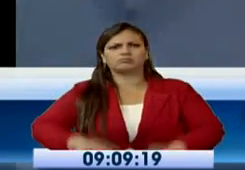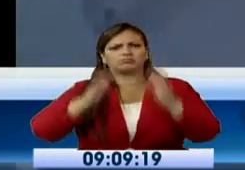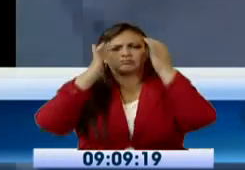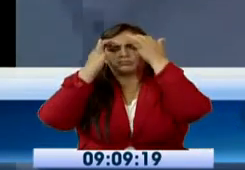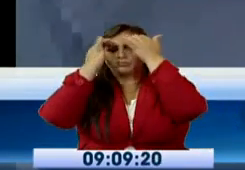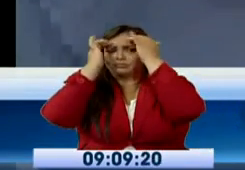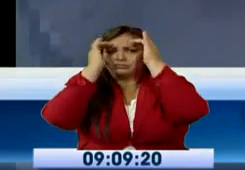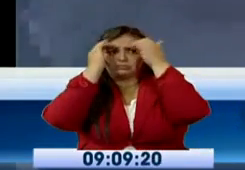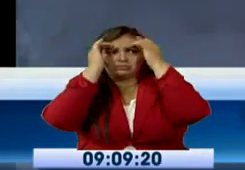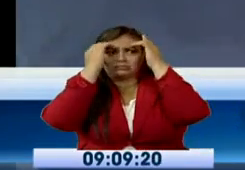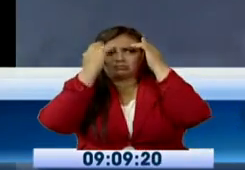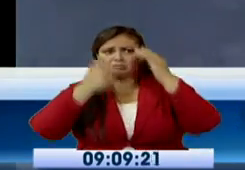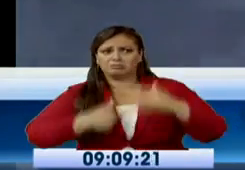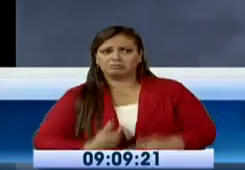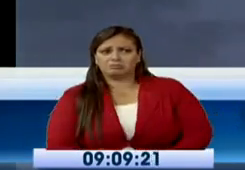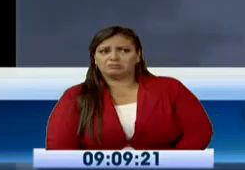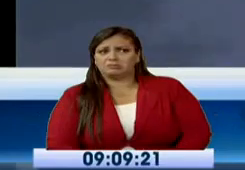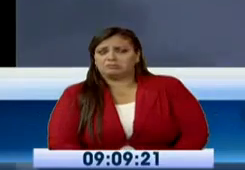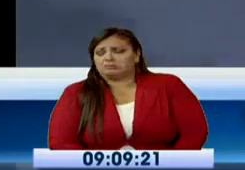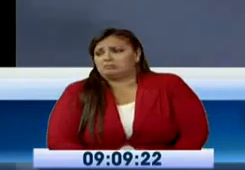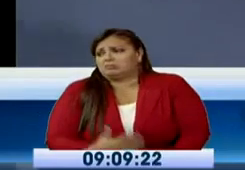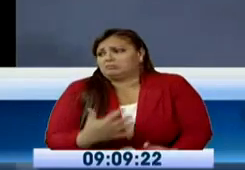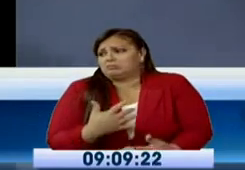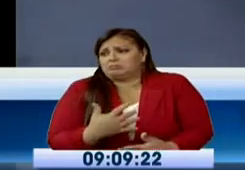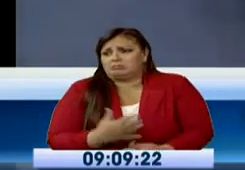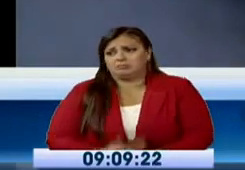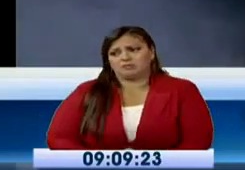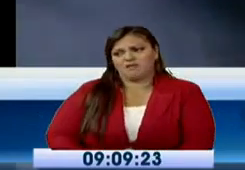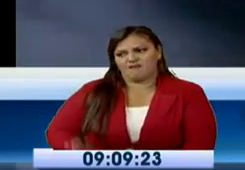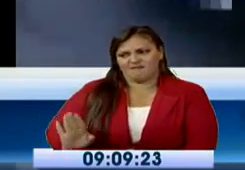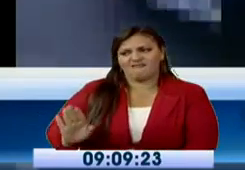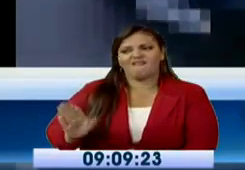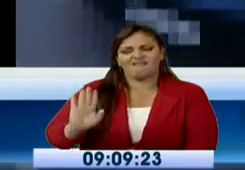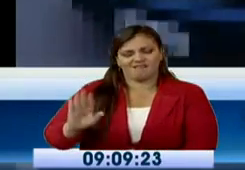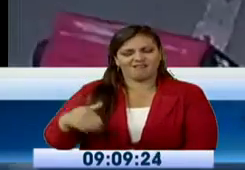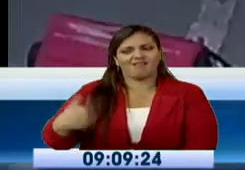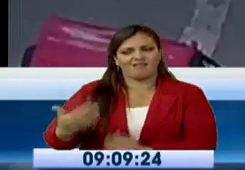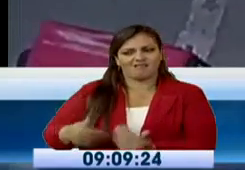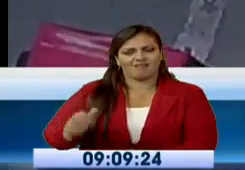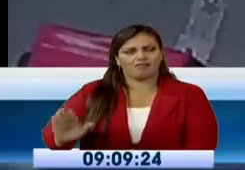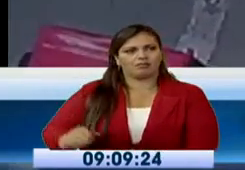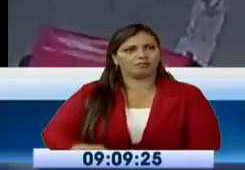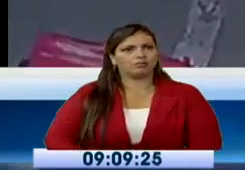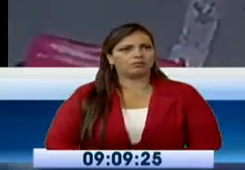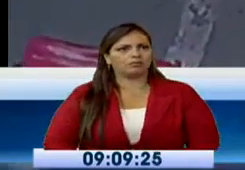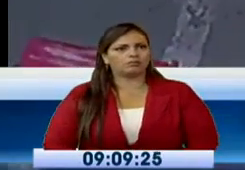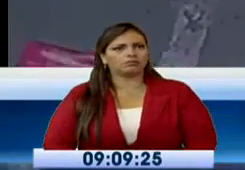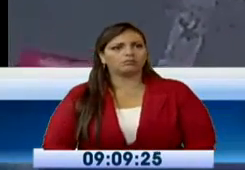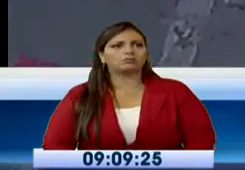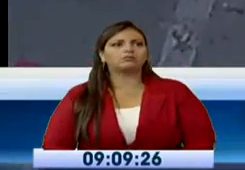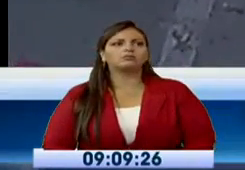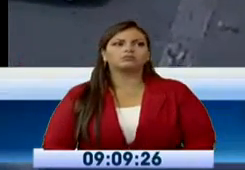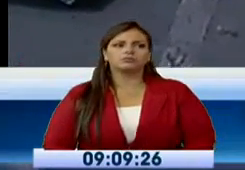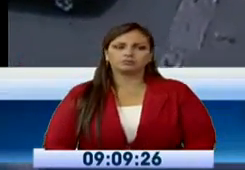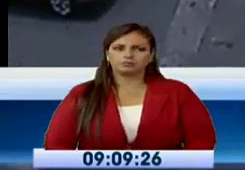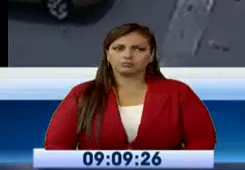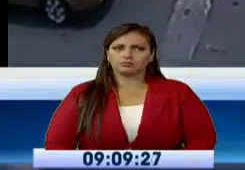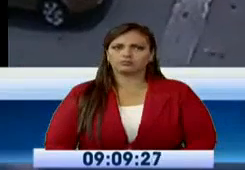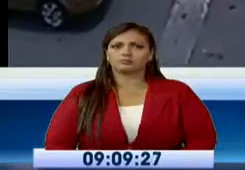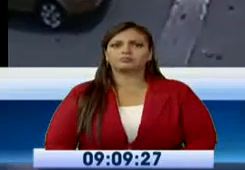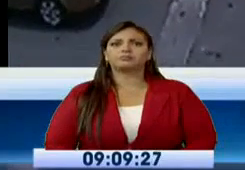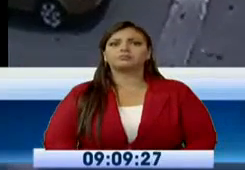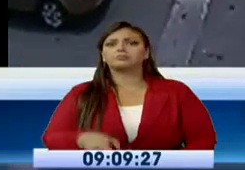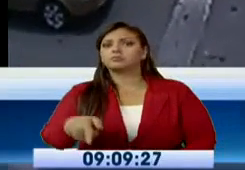se acerque, nos amenace o cualquier situación negativa vaya en contra de nosotros. Pese a la denuncia, en el inmueble no